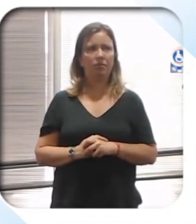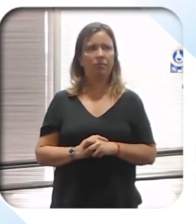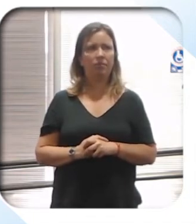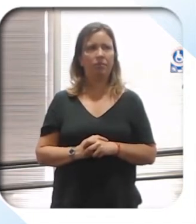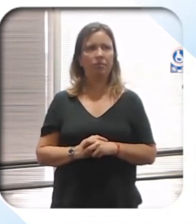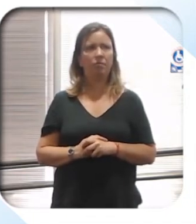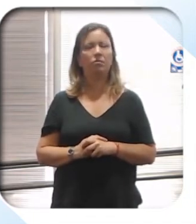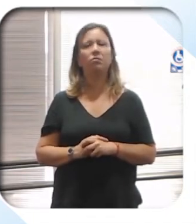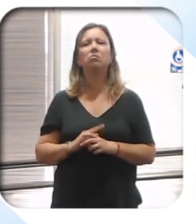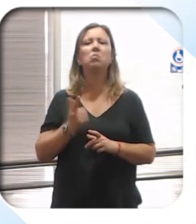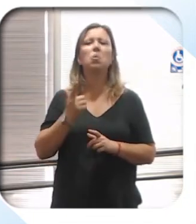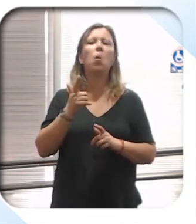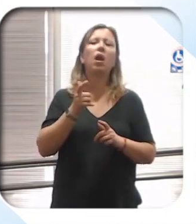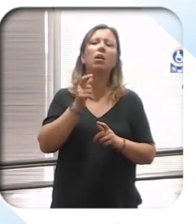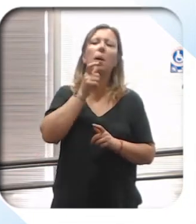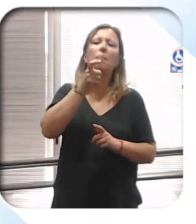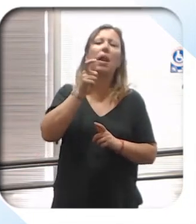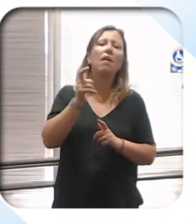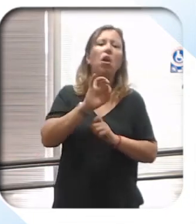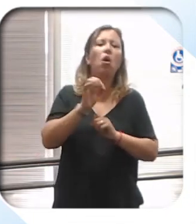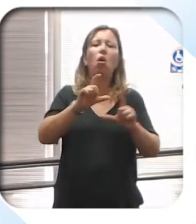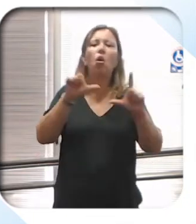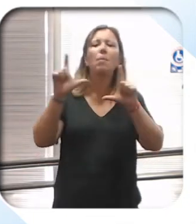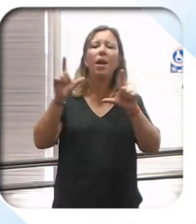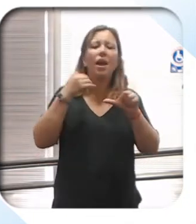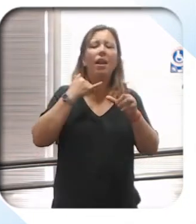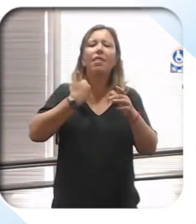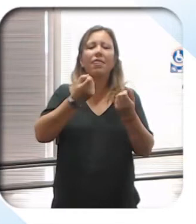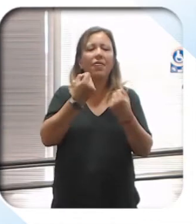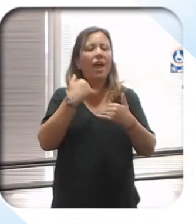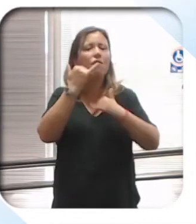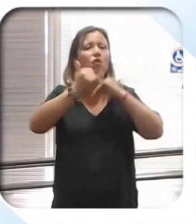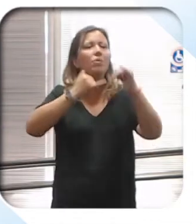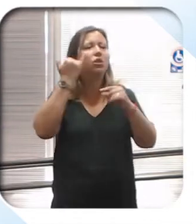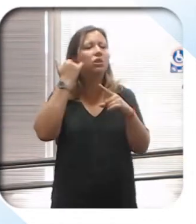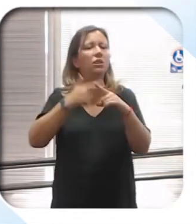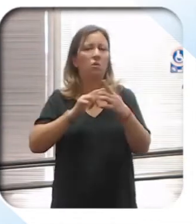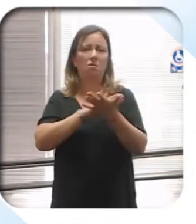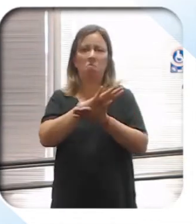No se llenan de palabras o de imágenes que brinden información sexual.